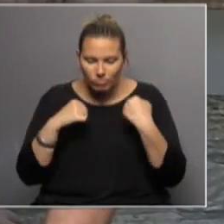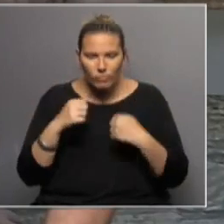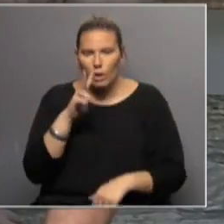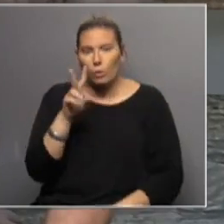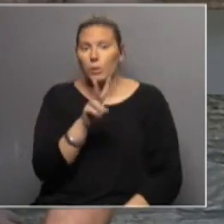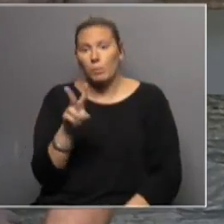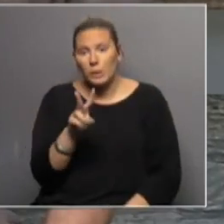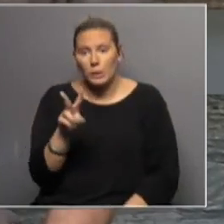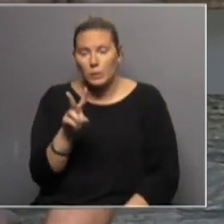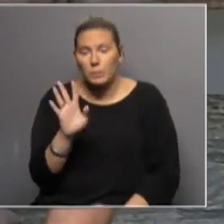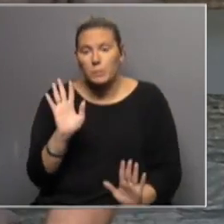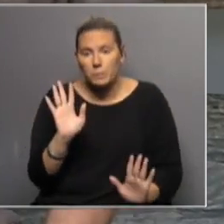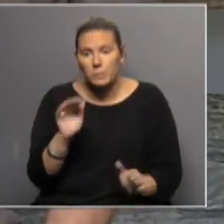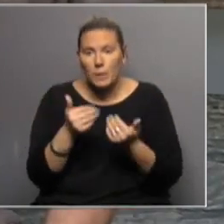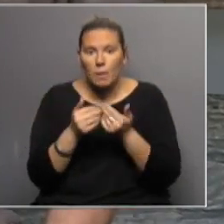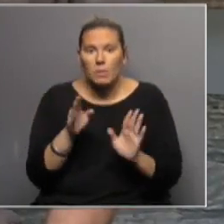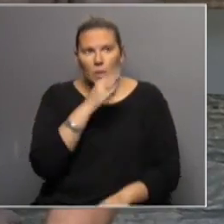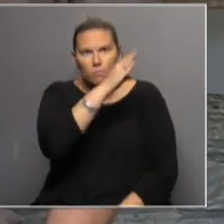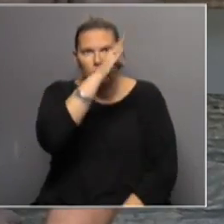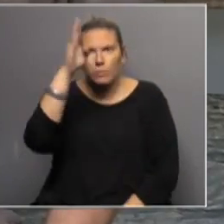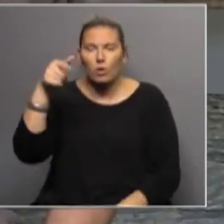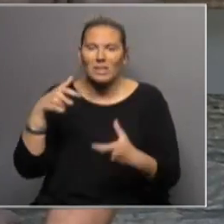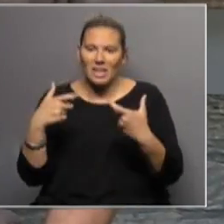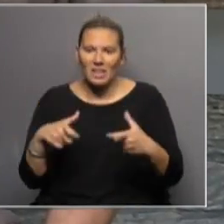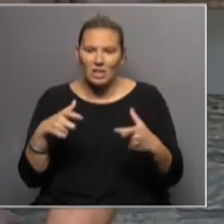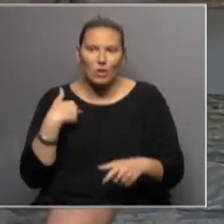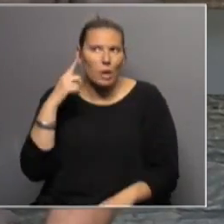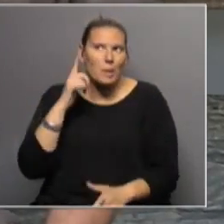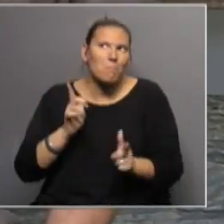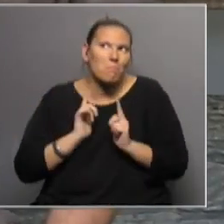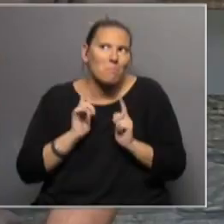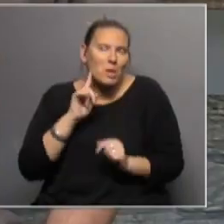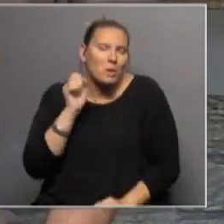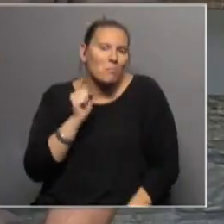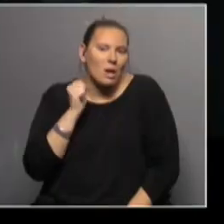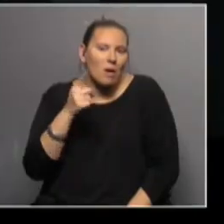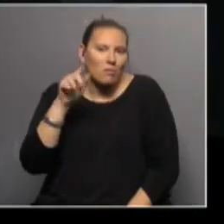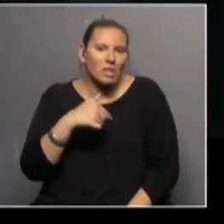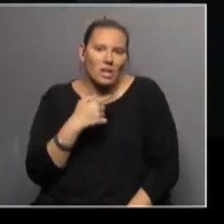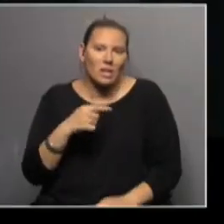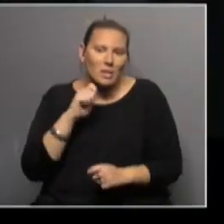quiere, empezar a girar fuerte con este disco que nos tiene muy ilusionados. Así que nada, se vienen cosas lindas.